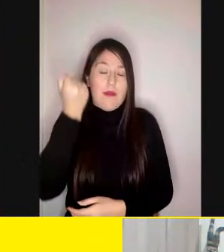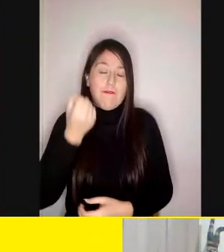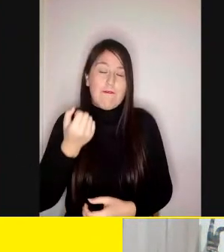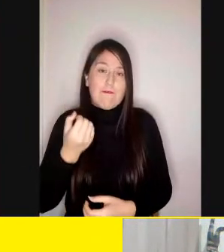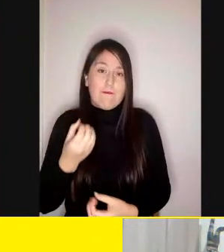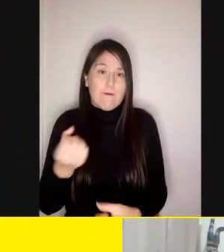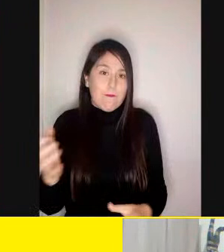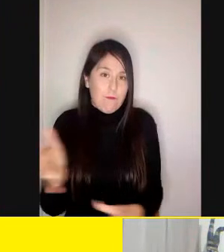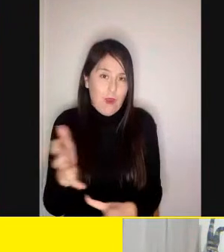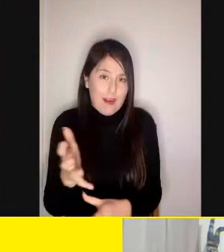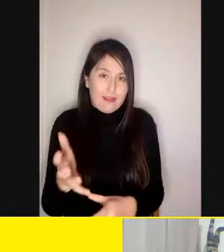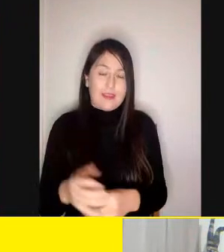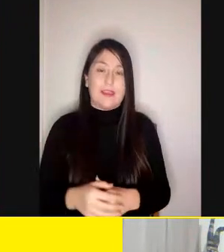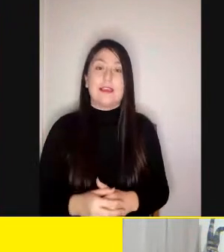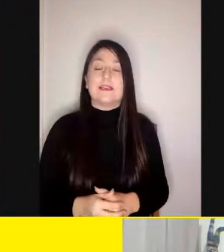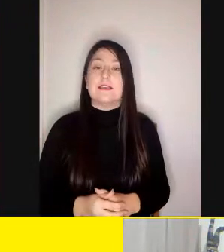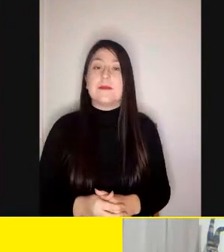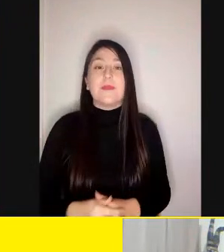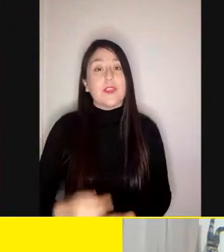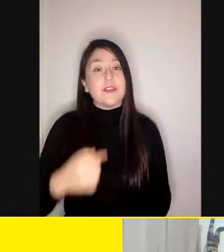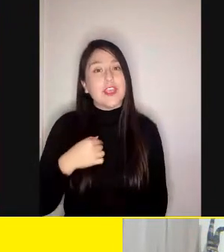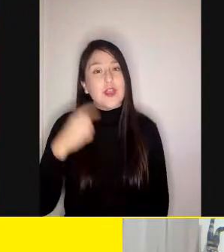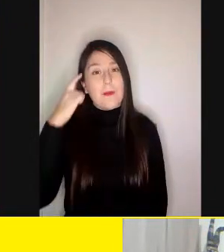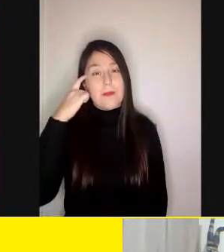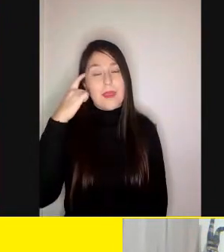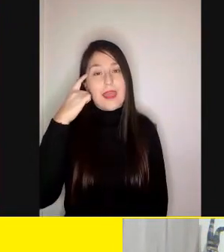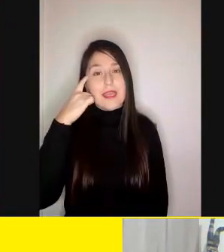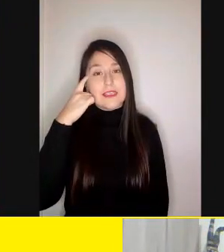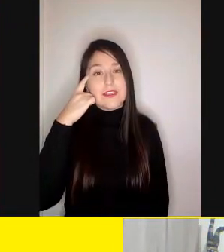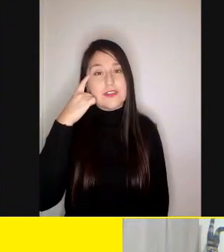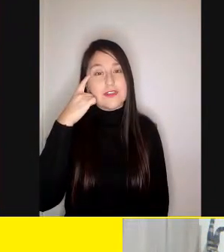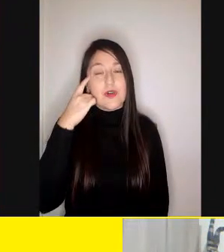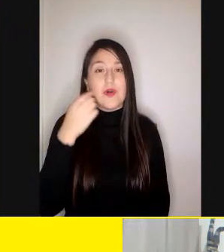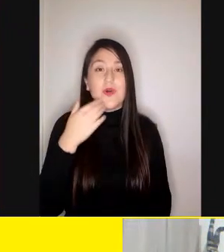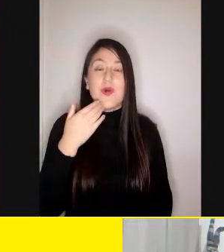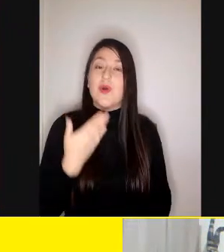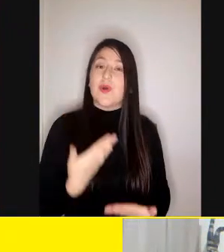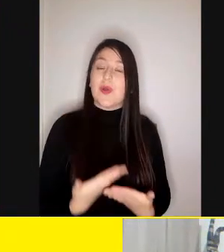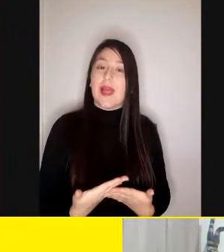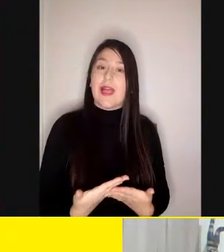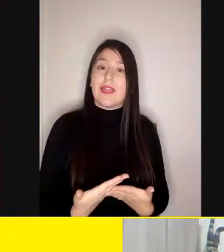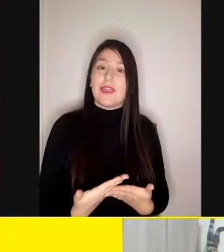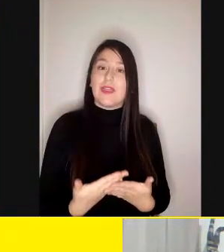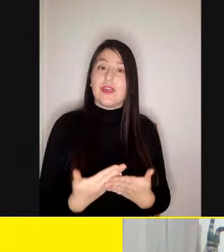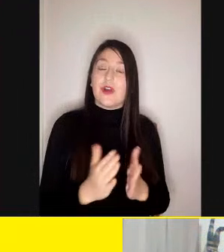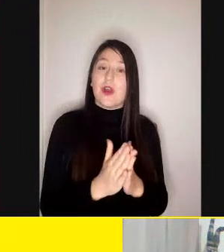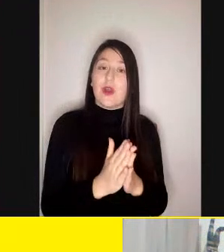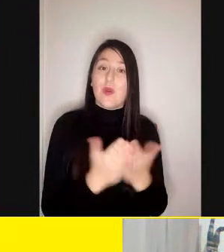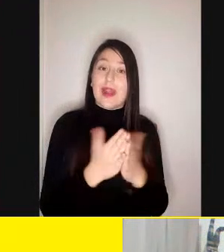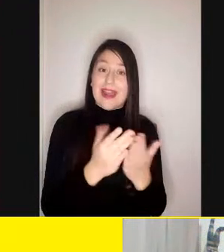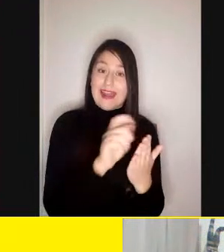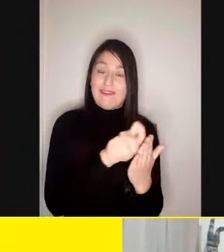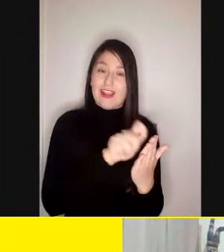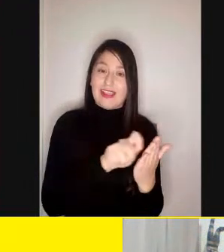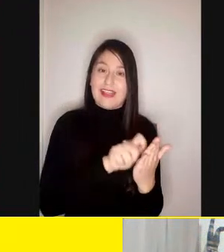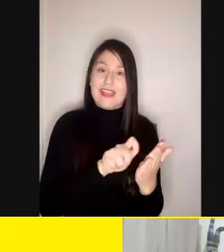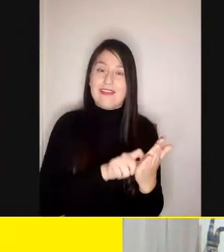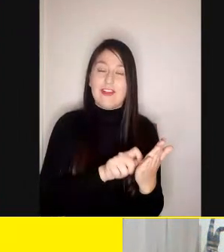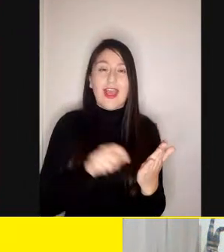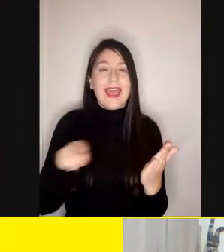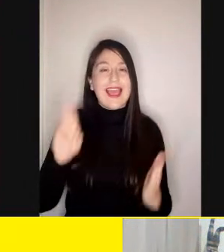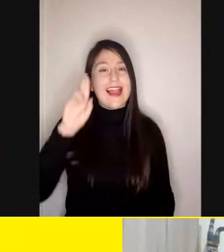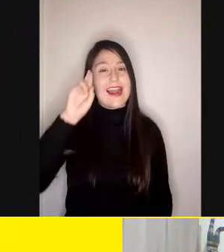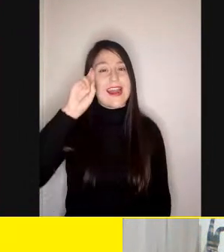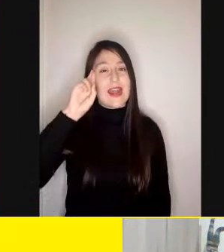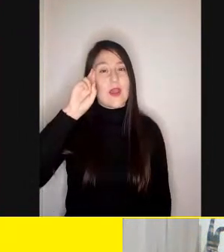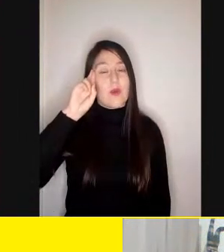Y en ese sentido pienso, por ejemplo, cuando Primo Levi escribe si se es un hombre, él recuerda en un